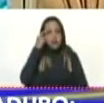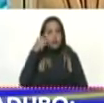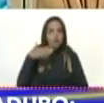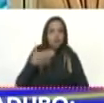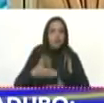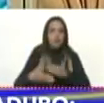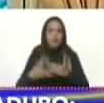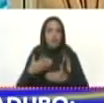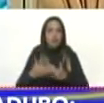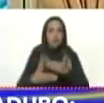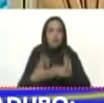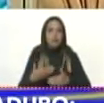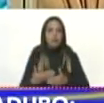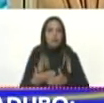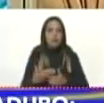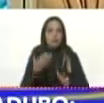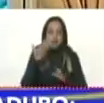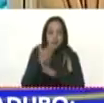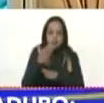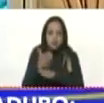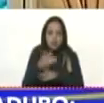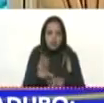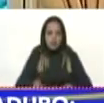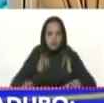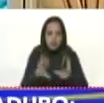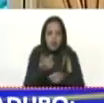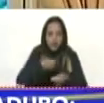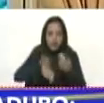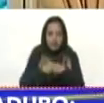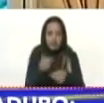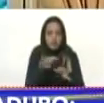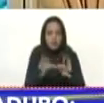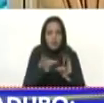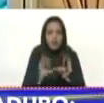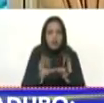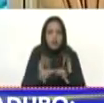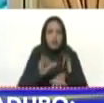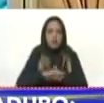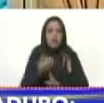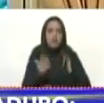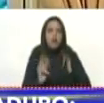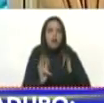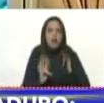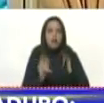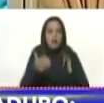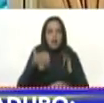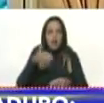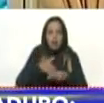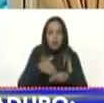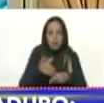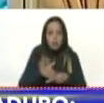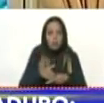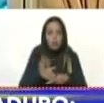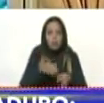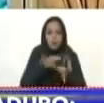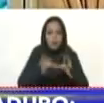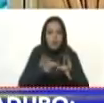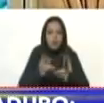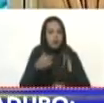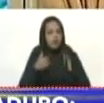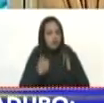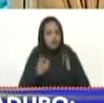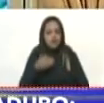a una de las tiendas que venden en Petro, porque yo tengo ahorrado en Petro. Y como soy